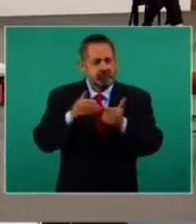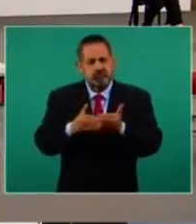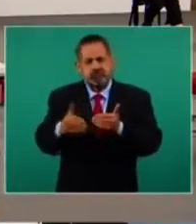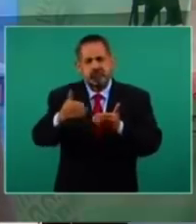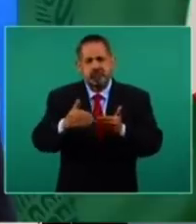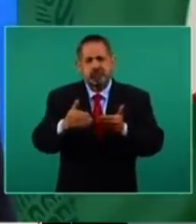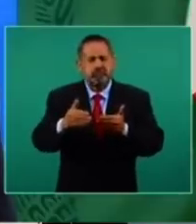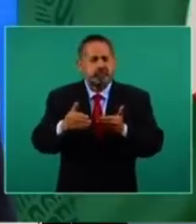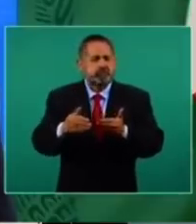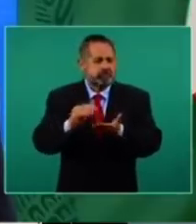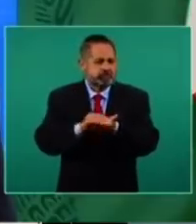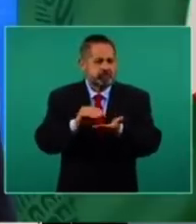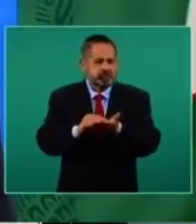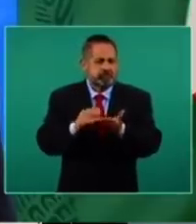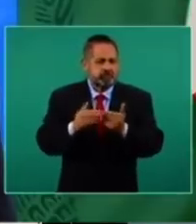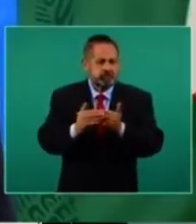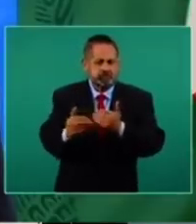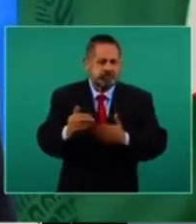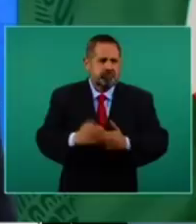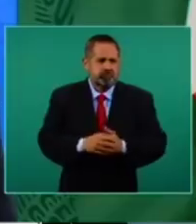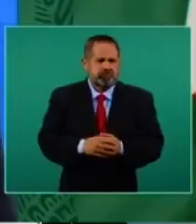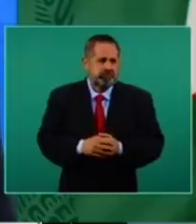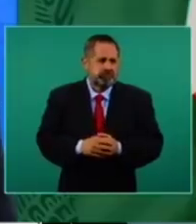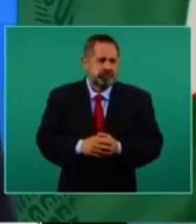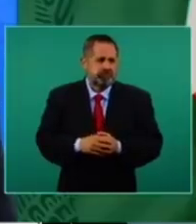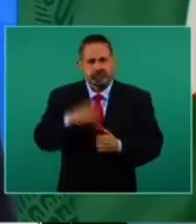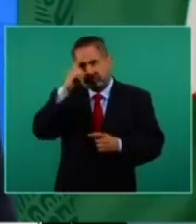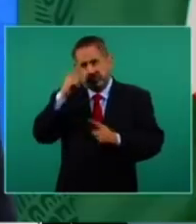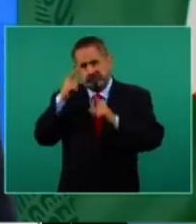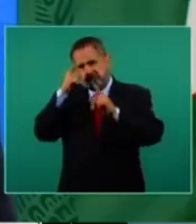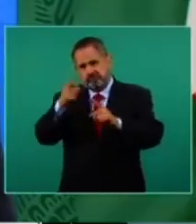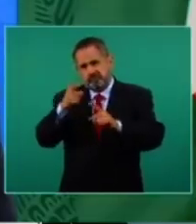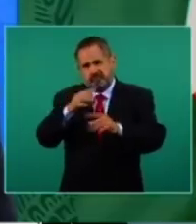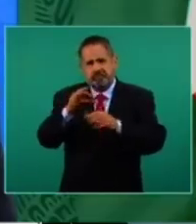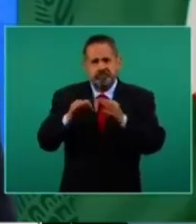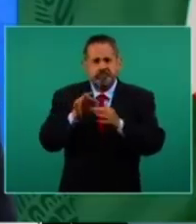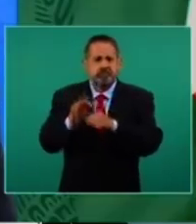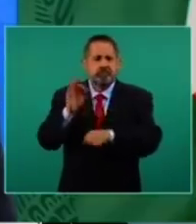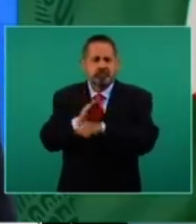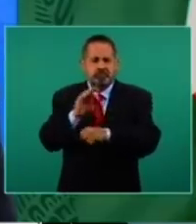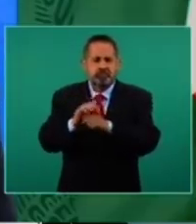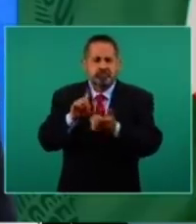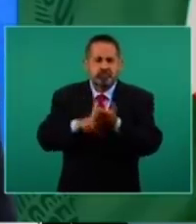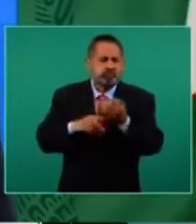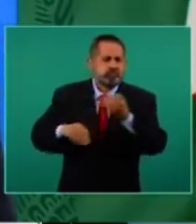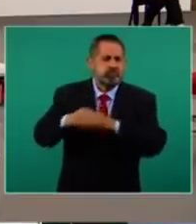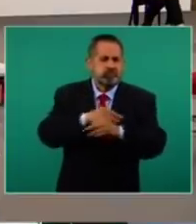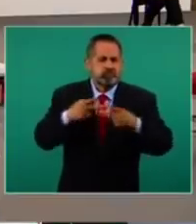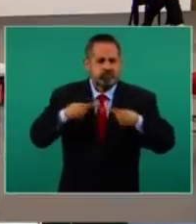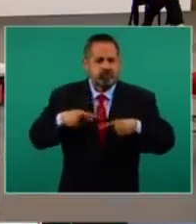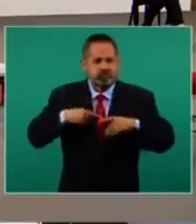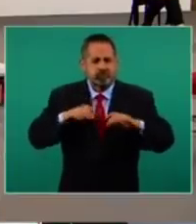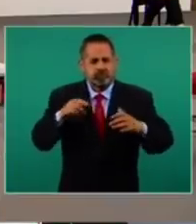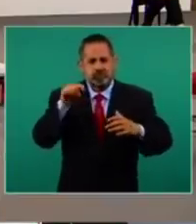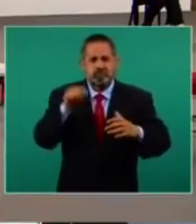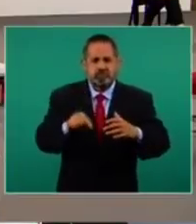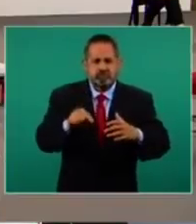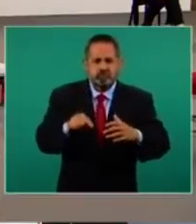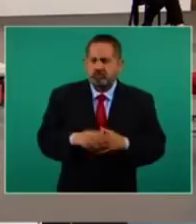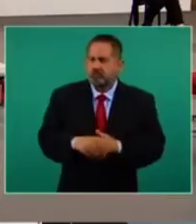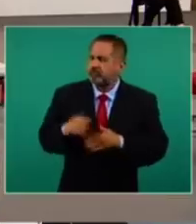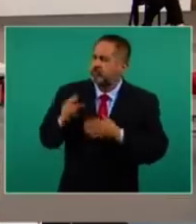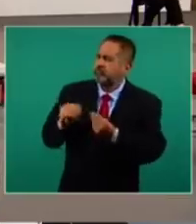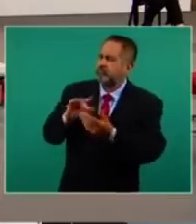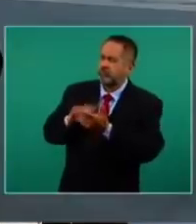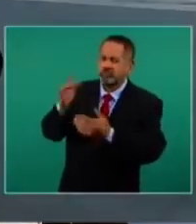este propósito de proteger a la población. Y muchas